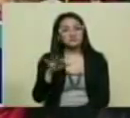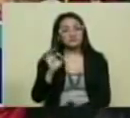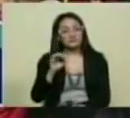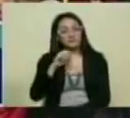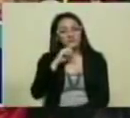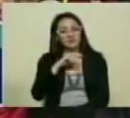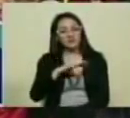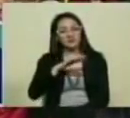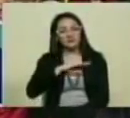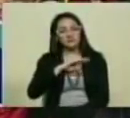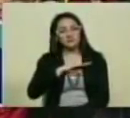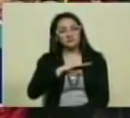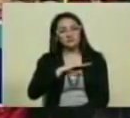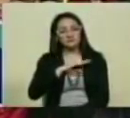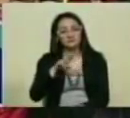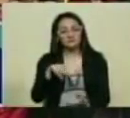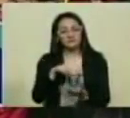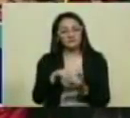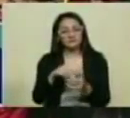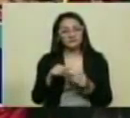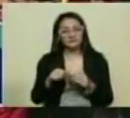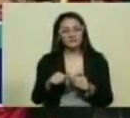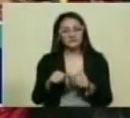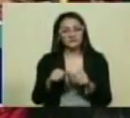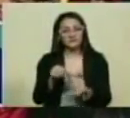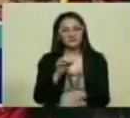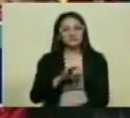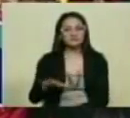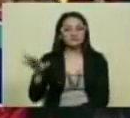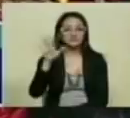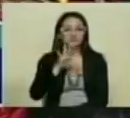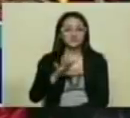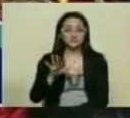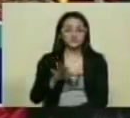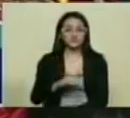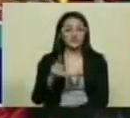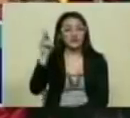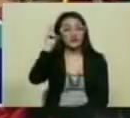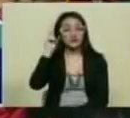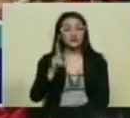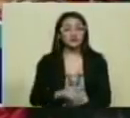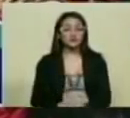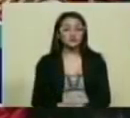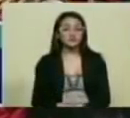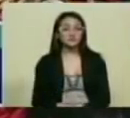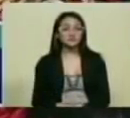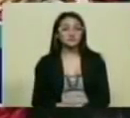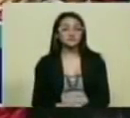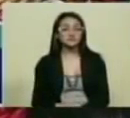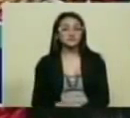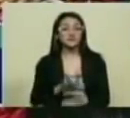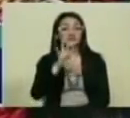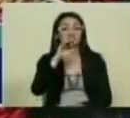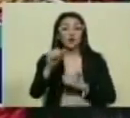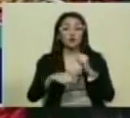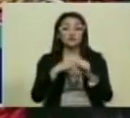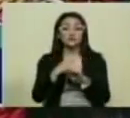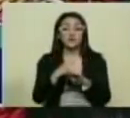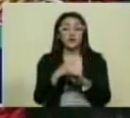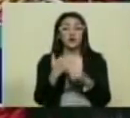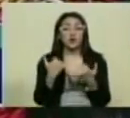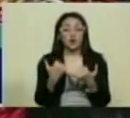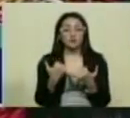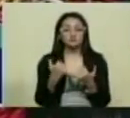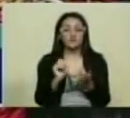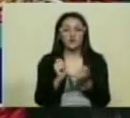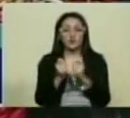historia local, regional, nacional y continental en todo su milenarismo indígena y los 5 siglos recientes, con los profundos